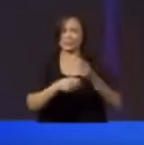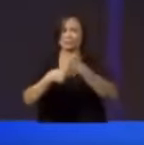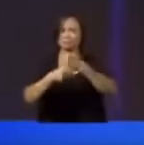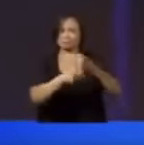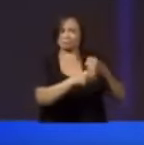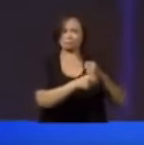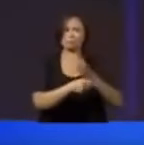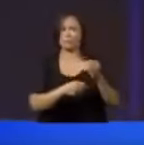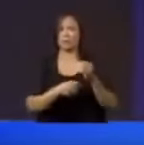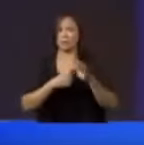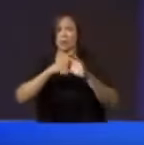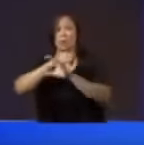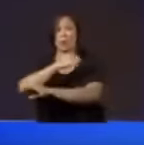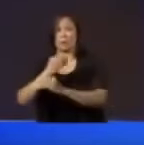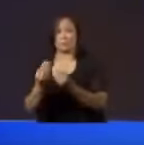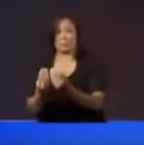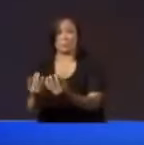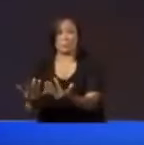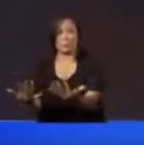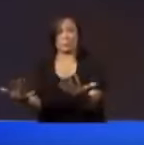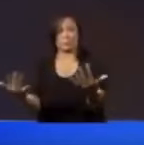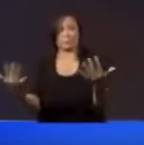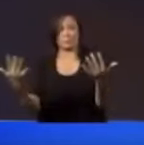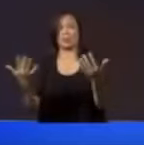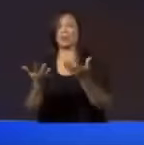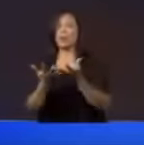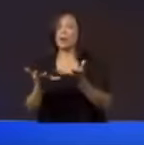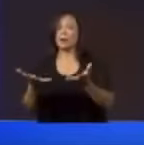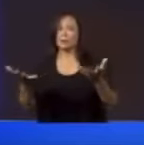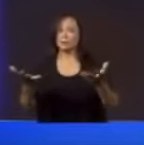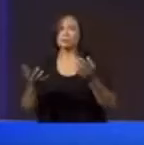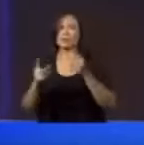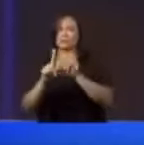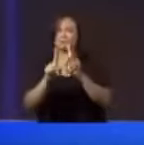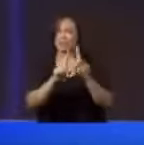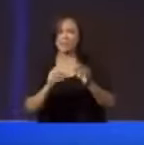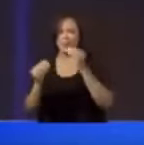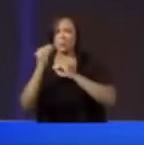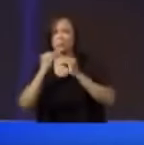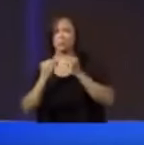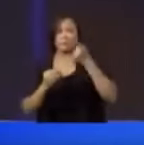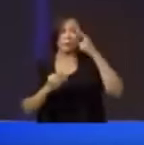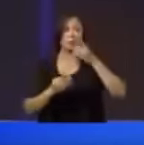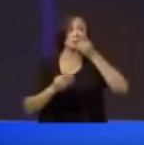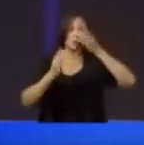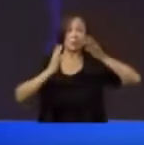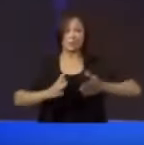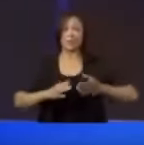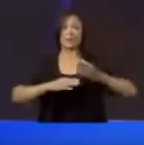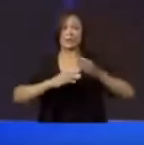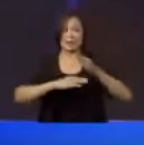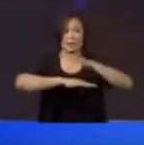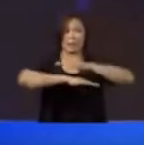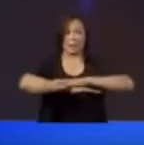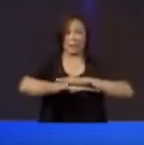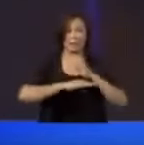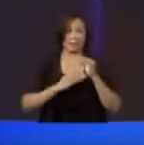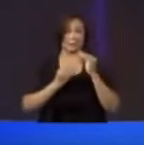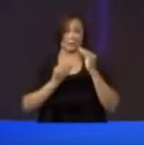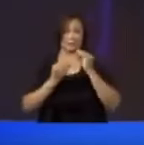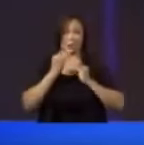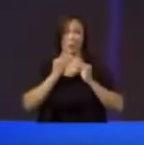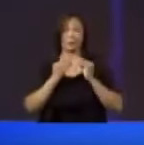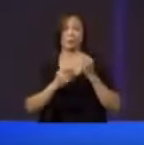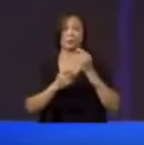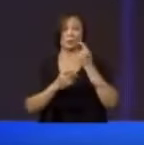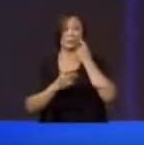podamos tener nuestros campos con los productos adecuados para que los dominicanos en su mesa, como